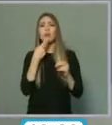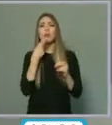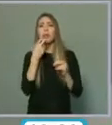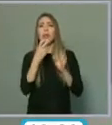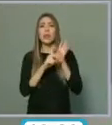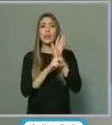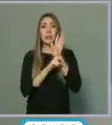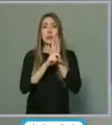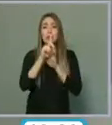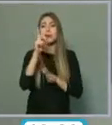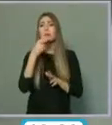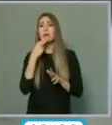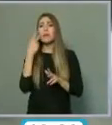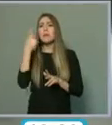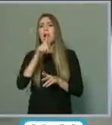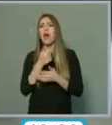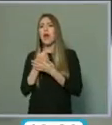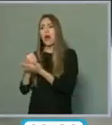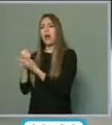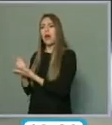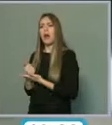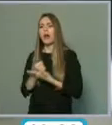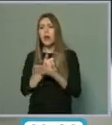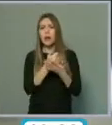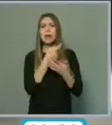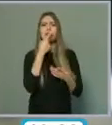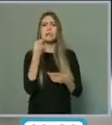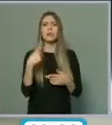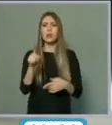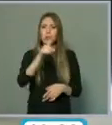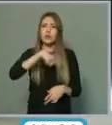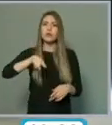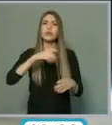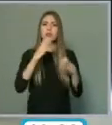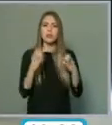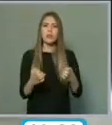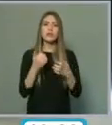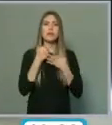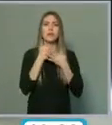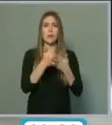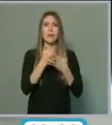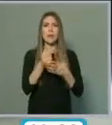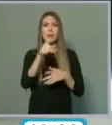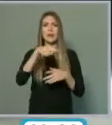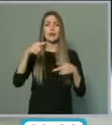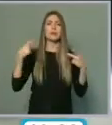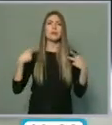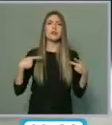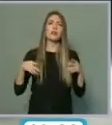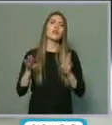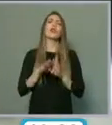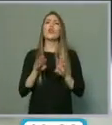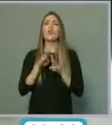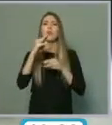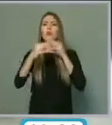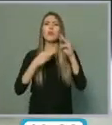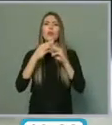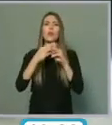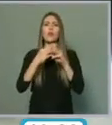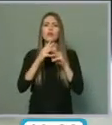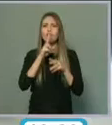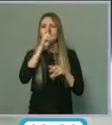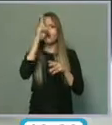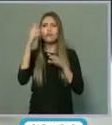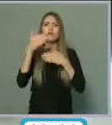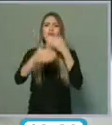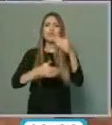para ayudar a la humanidad? Pero es que estamos realmente ayudando a la humanidad. ¿Cómo está avanzando el mundo en este momento? El costo con este